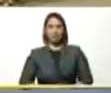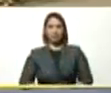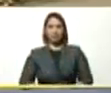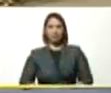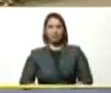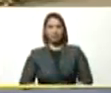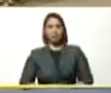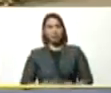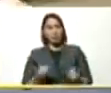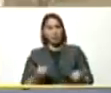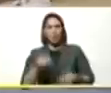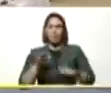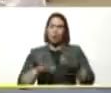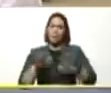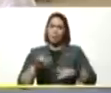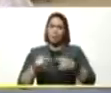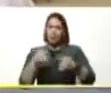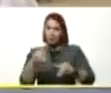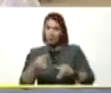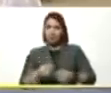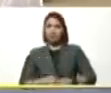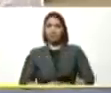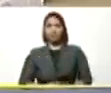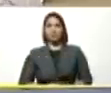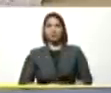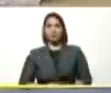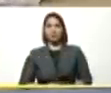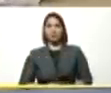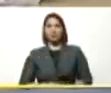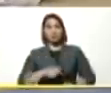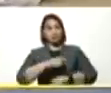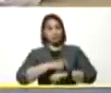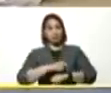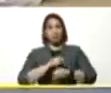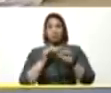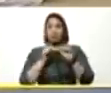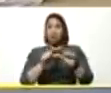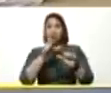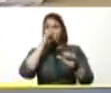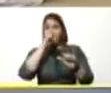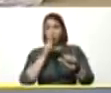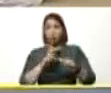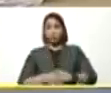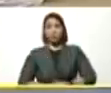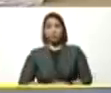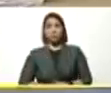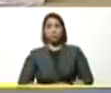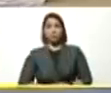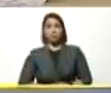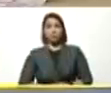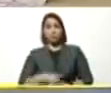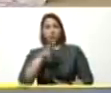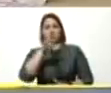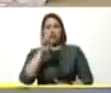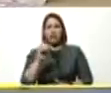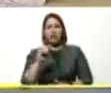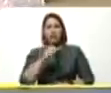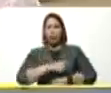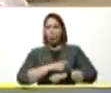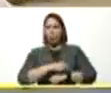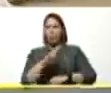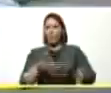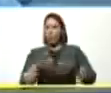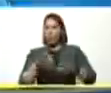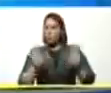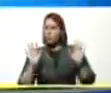más o menos mañana, a esta hora le quedan al año, le quedan 30 horas,